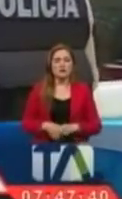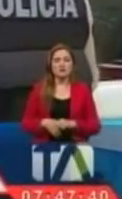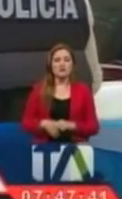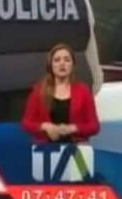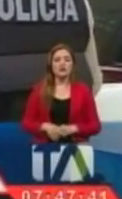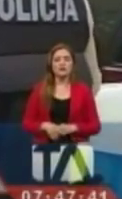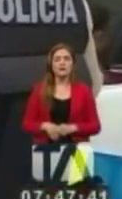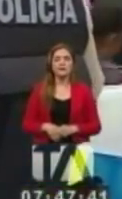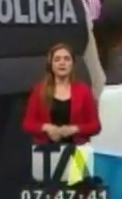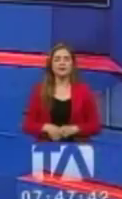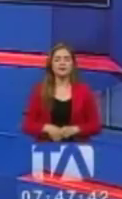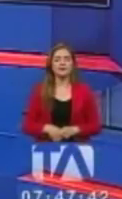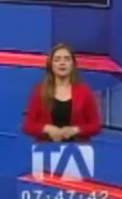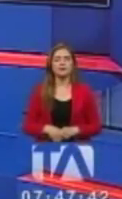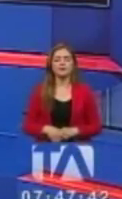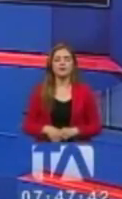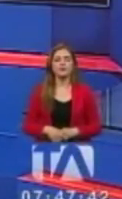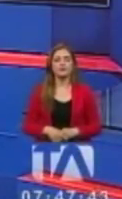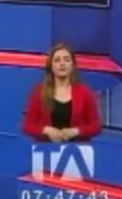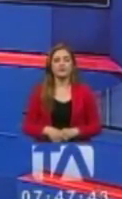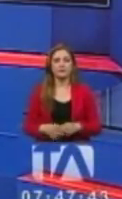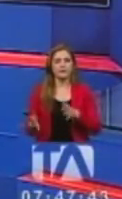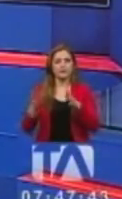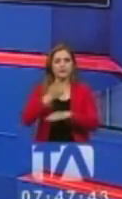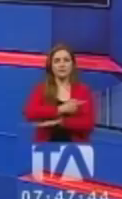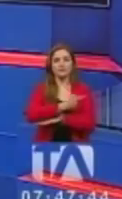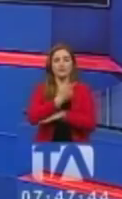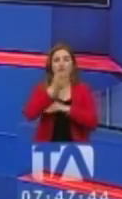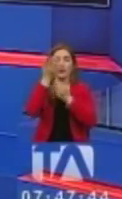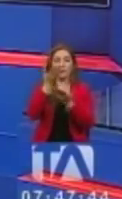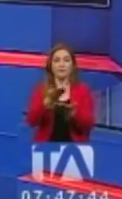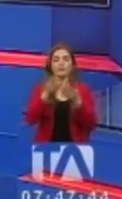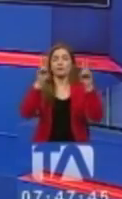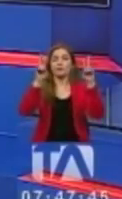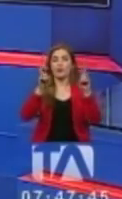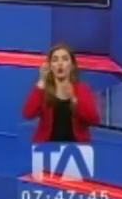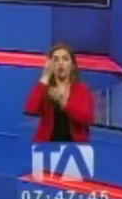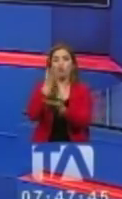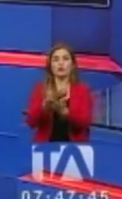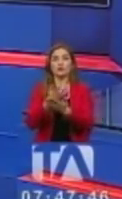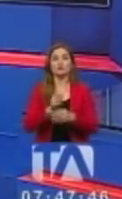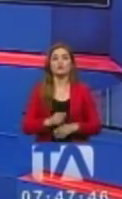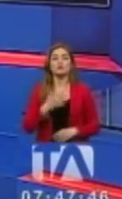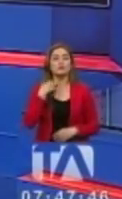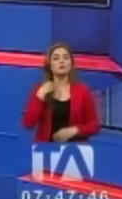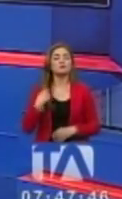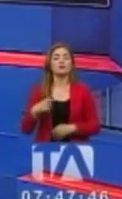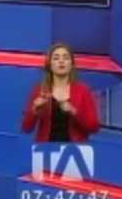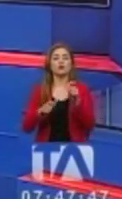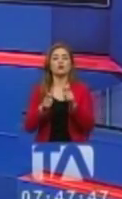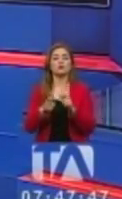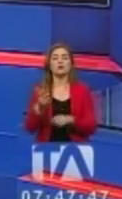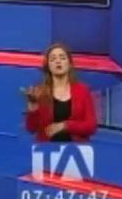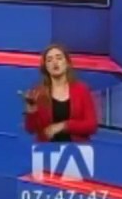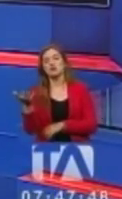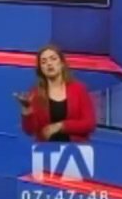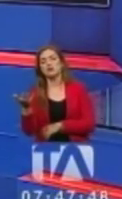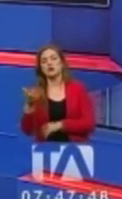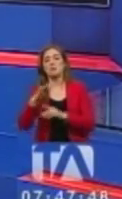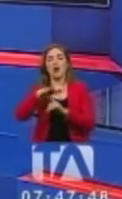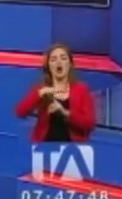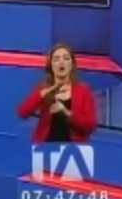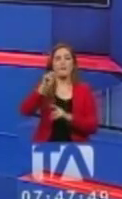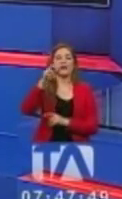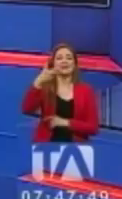paul tutti bene 24 horas hace unos días les presentamos un reportaje sobre la presencia de indigentes en el parque lineal machángara